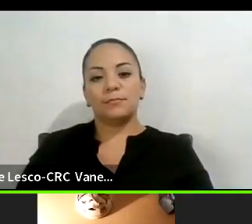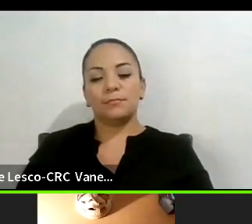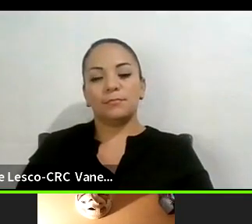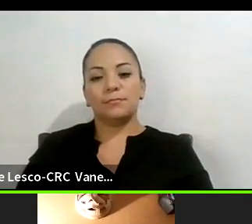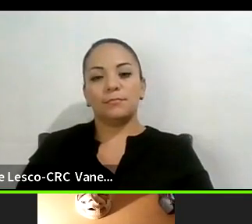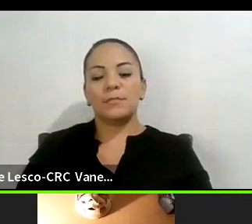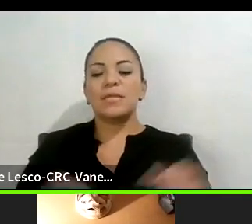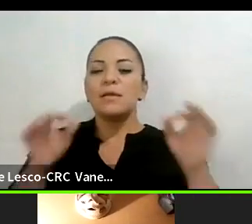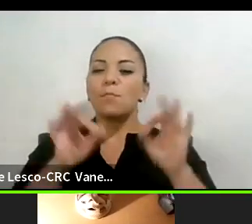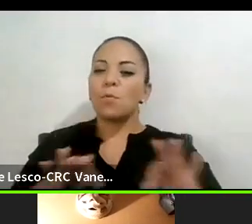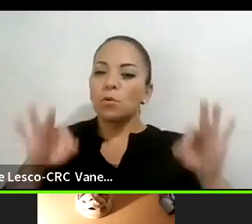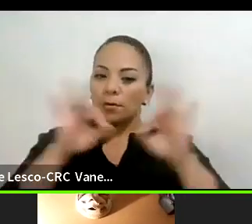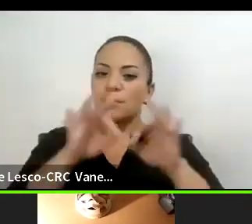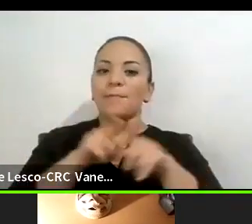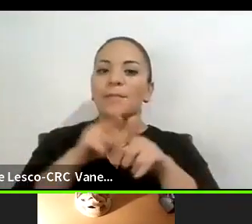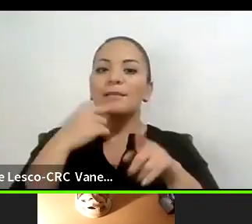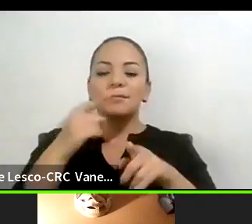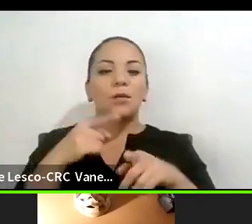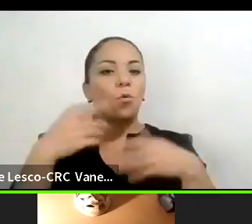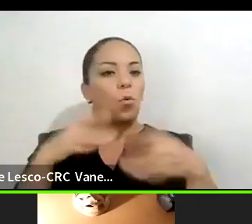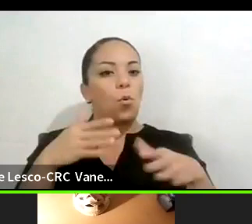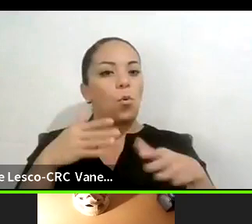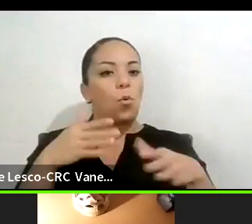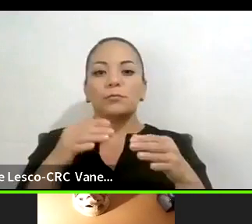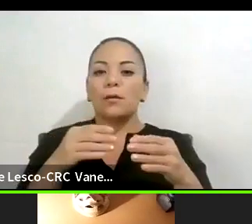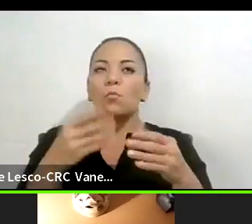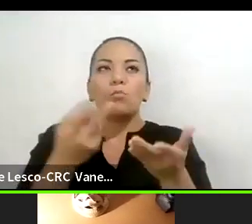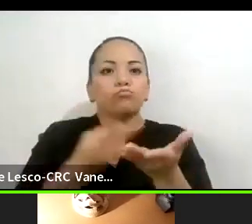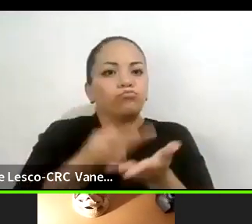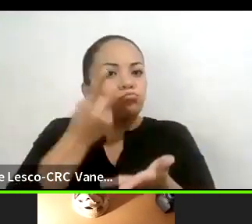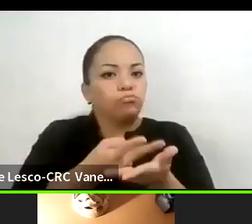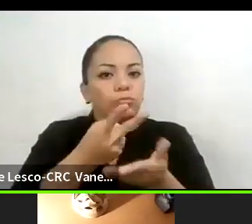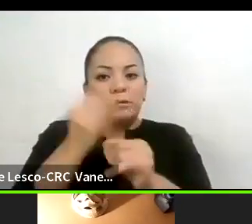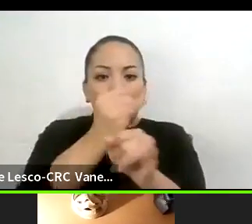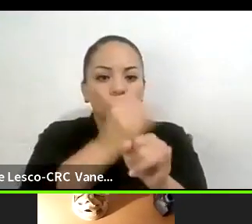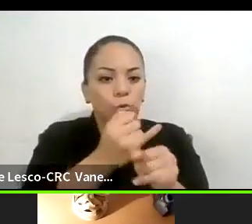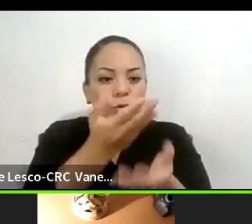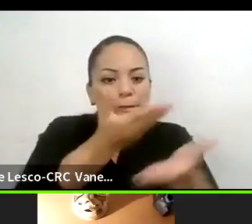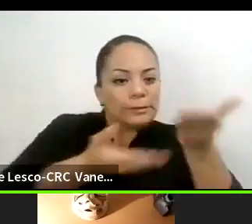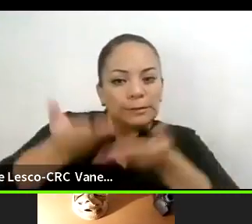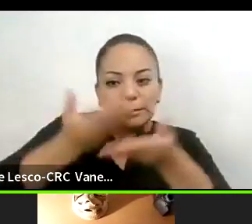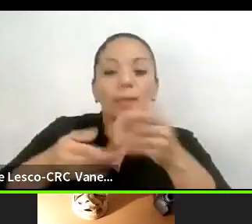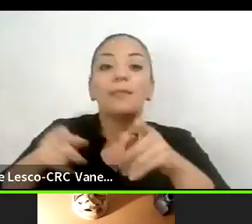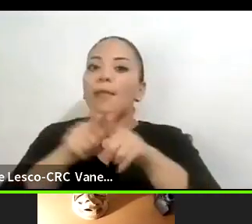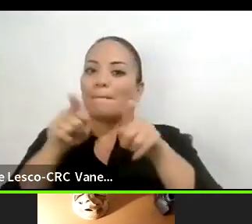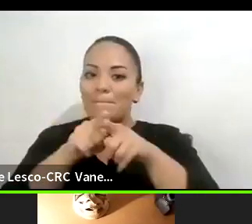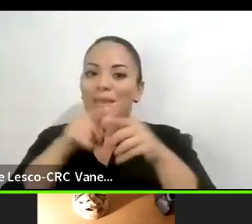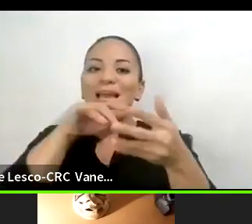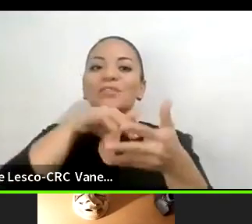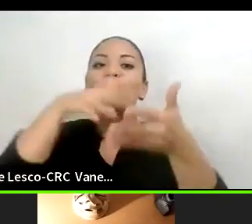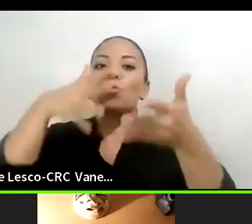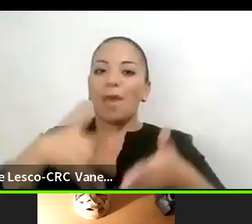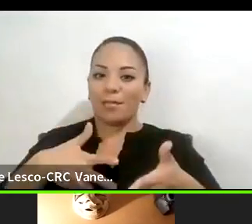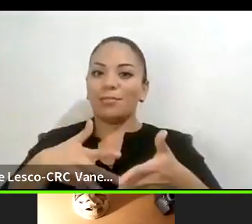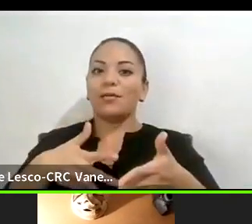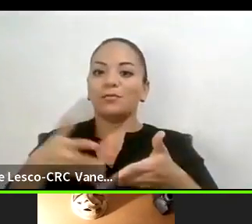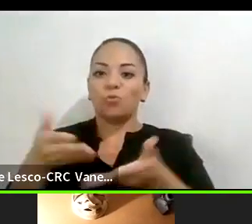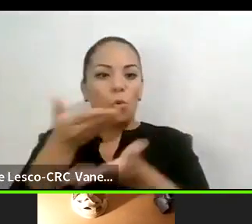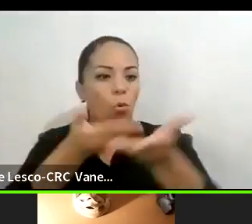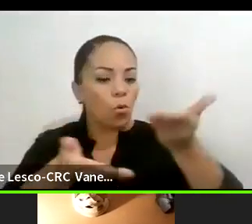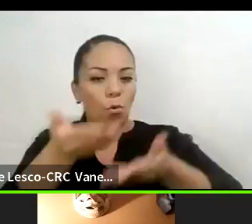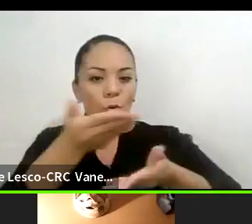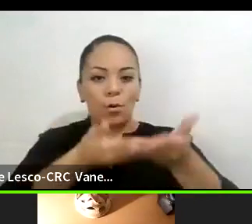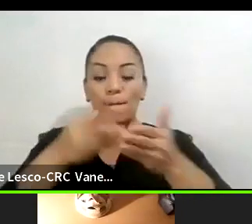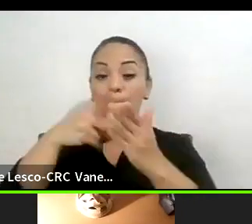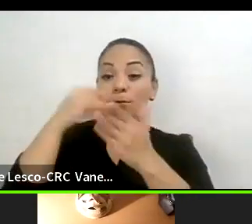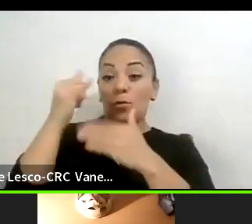rescatar un poco también el intercambio institucional, pero a través de la población estudiantil, ¿verdad? No es un proyecto que se ha quedado